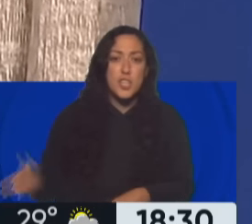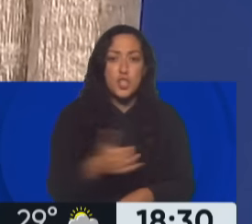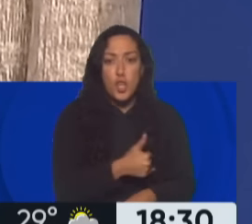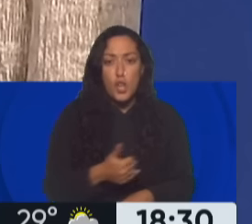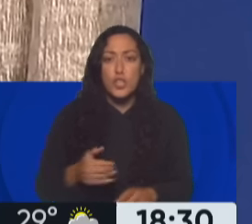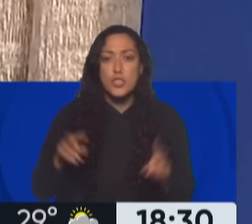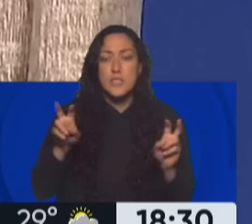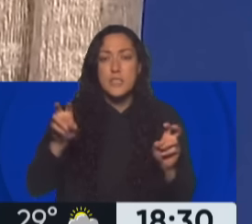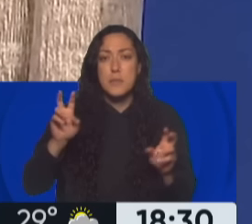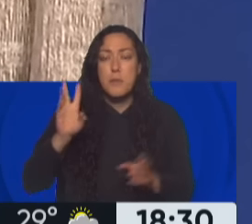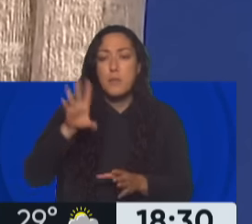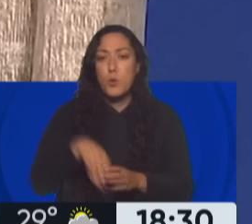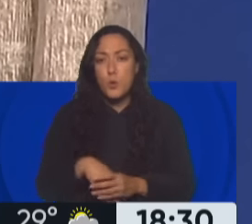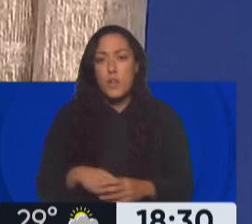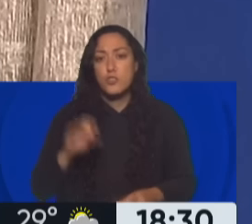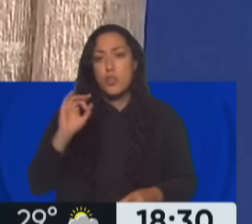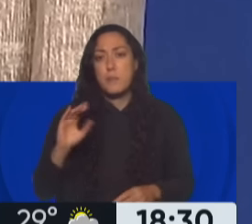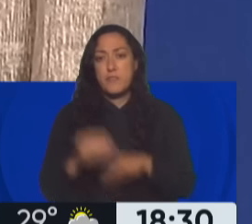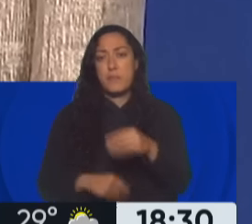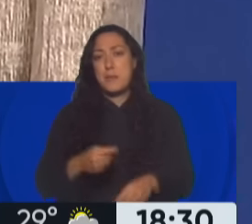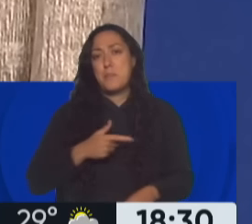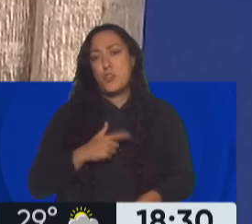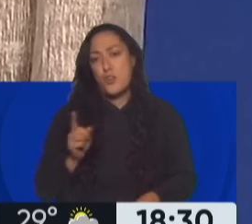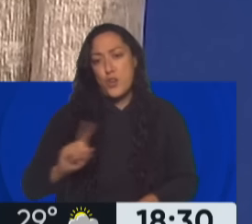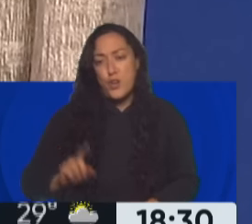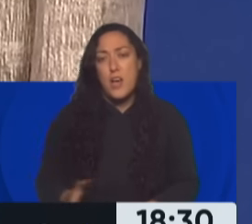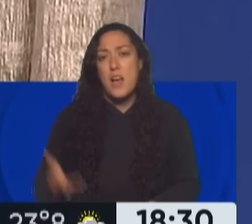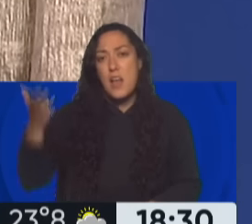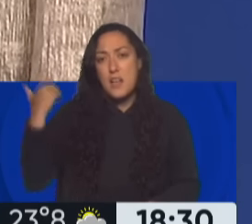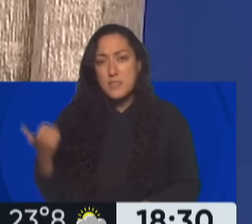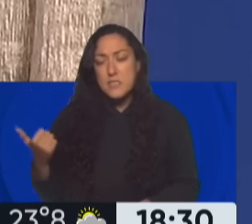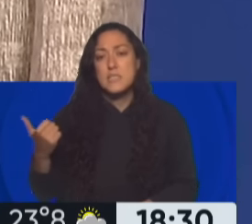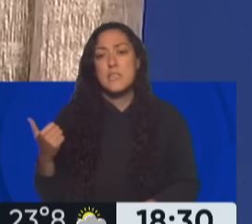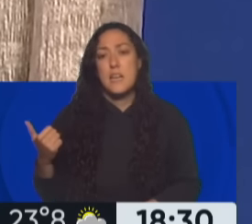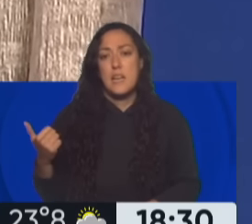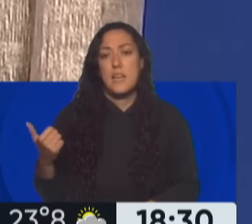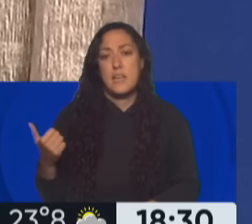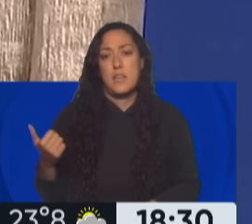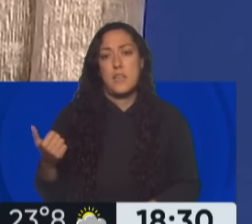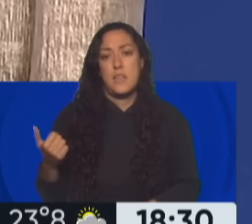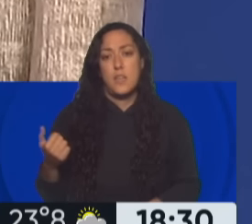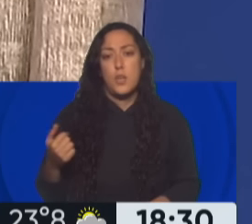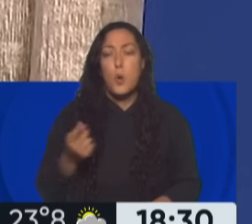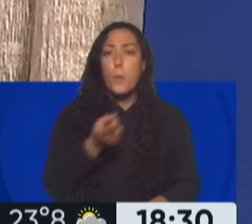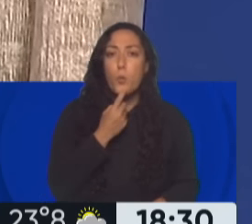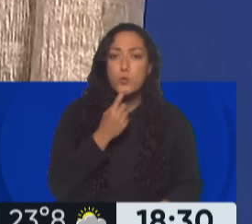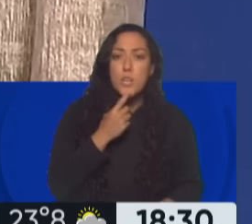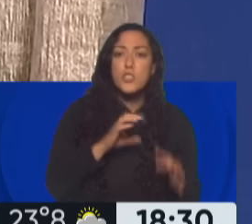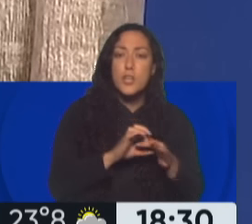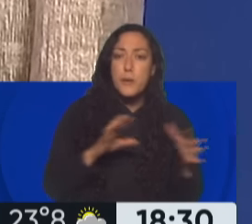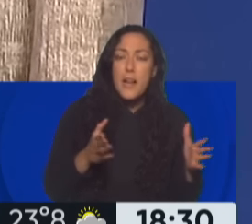en esta causa, ¿no? No es solo la mía. Yo hablaba ayer con la madre de un muchacho que liberaron